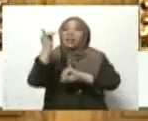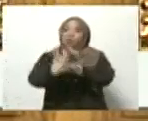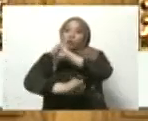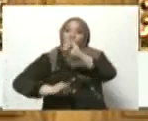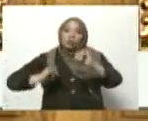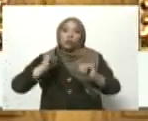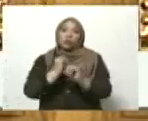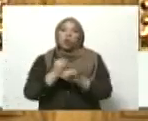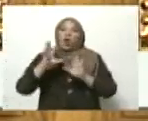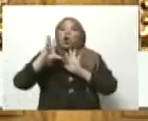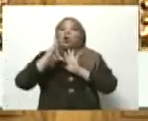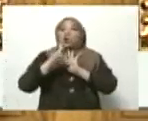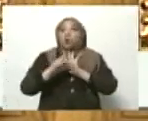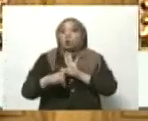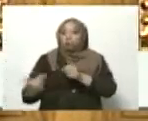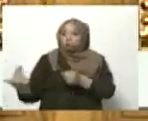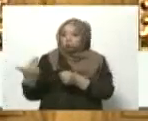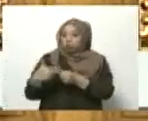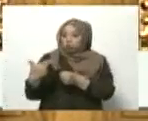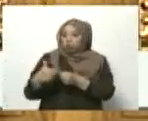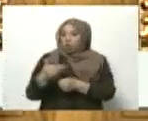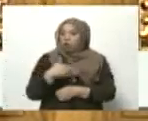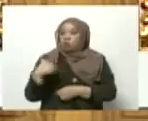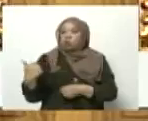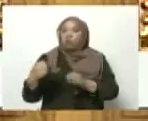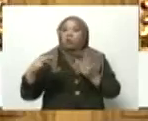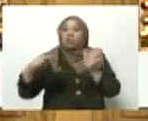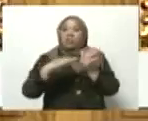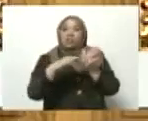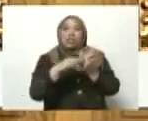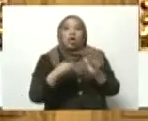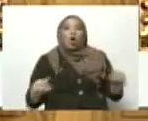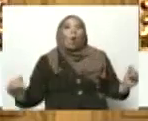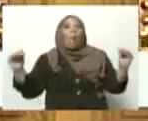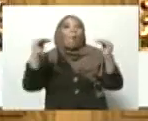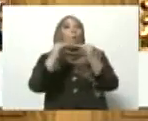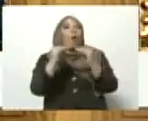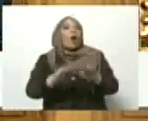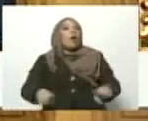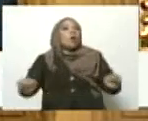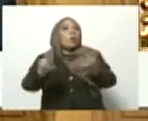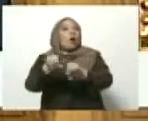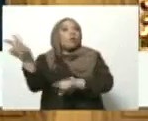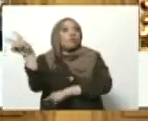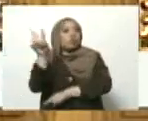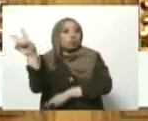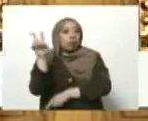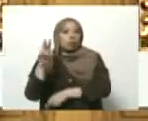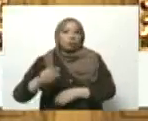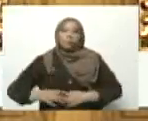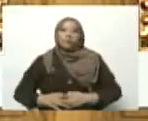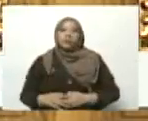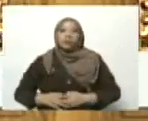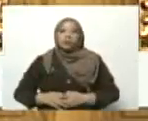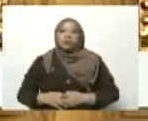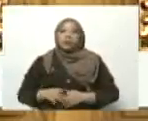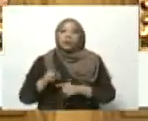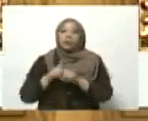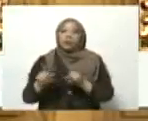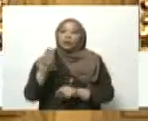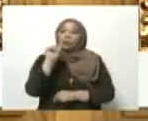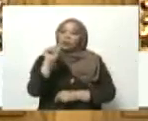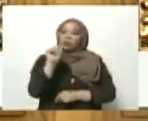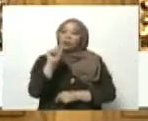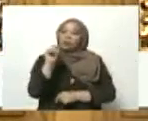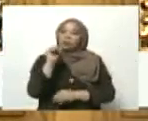duro, robándose el petróleo sirio. Él dice, yo quiero que sea así como hicimos en Siria, o igualito en Venezuela. Otro punto en común